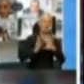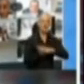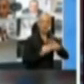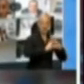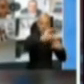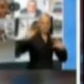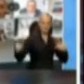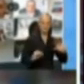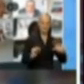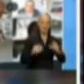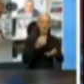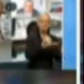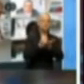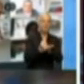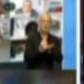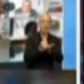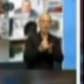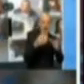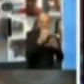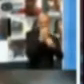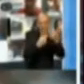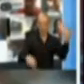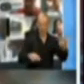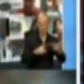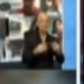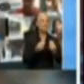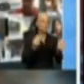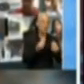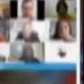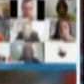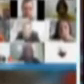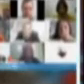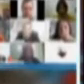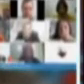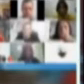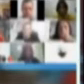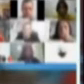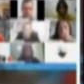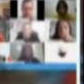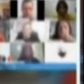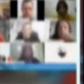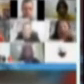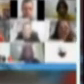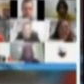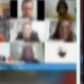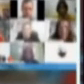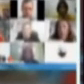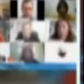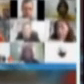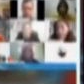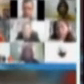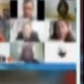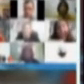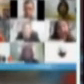pedido puntual cada paciente en ANMAT para que por vía específica se autorice la importación. Y obviamente son medicaciones que de